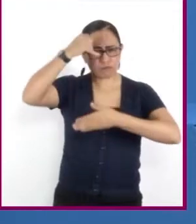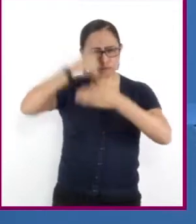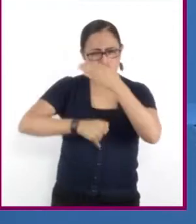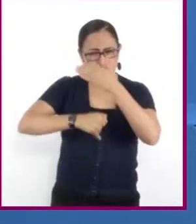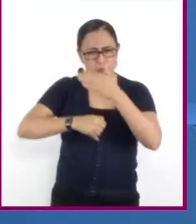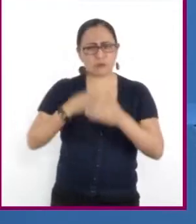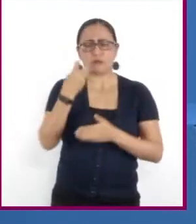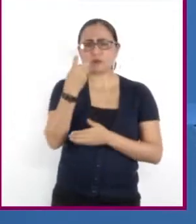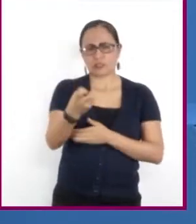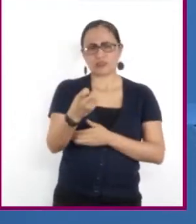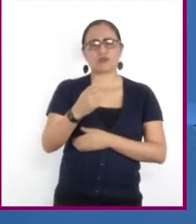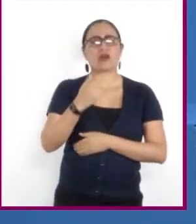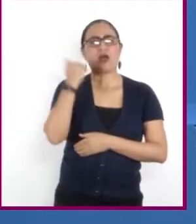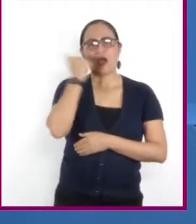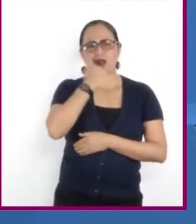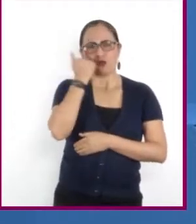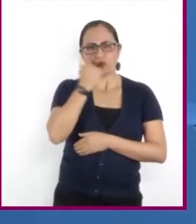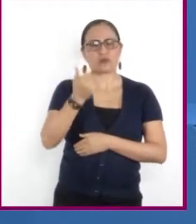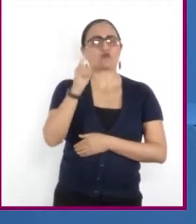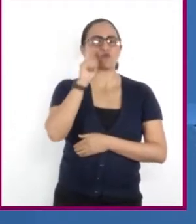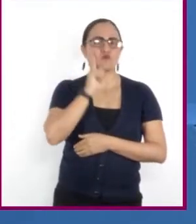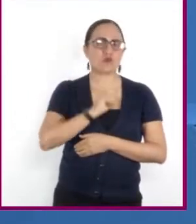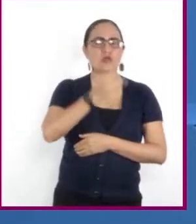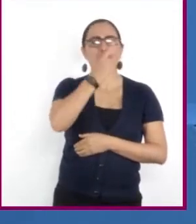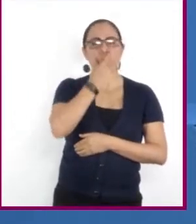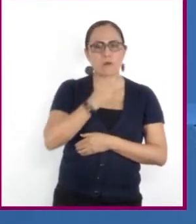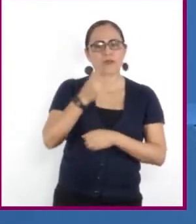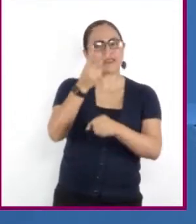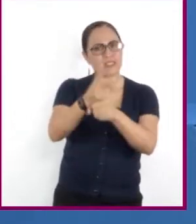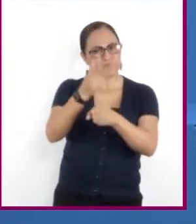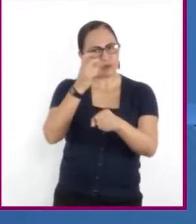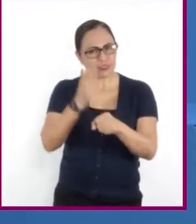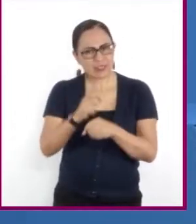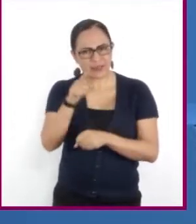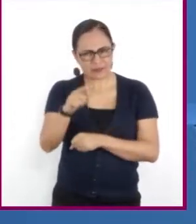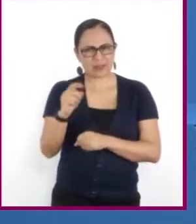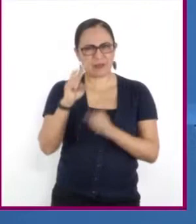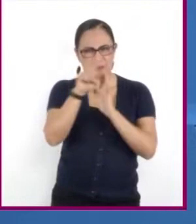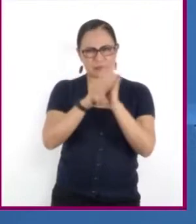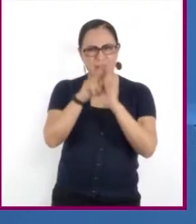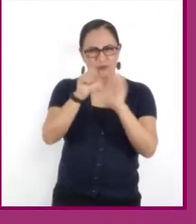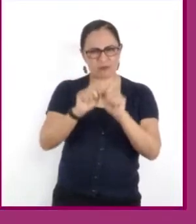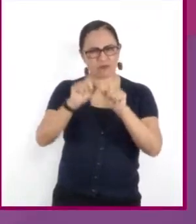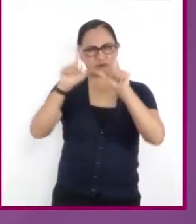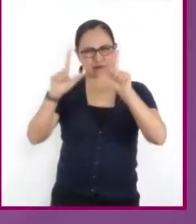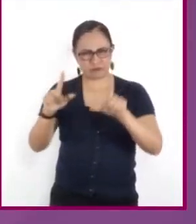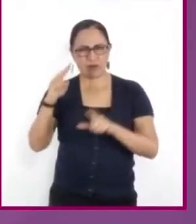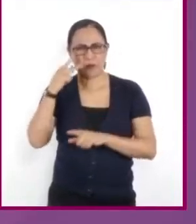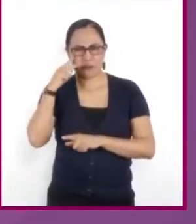ello invitamos a nuestras estimadas alumnas y alumnos a observar el siguiente video.